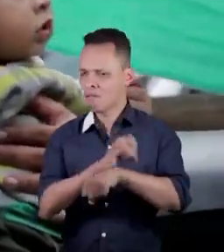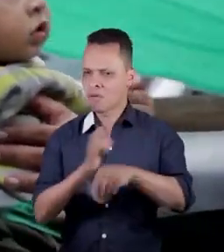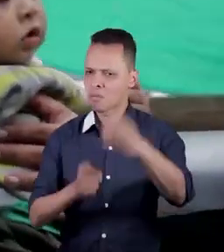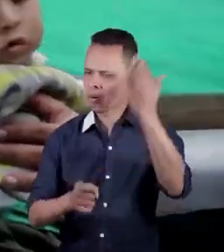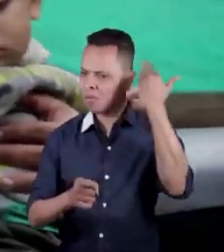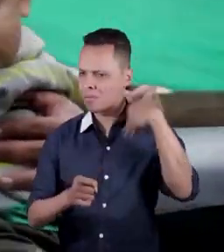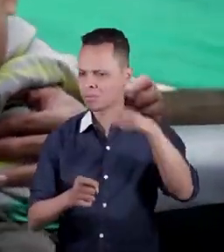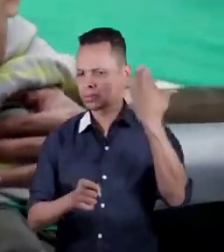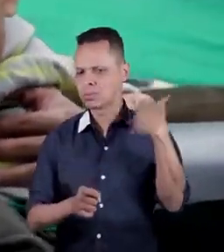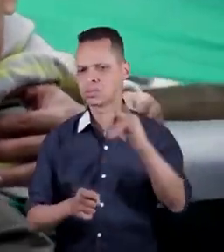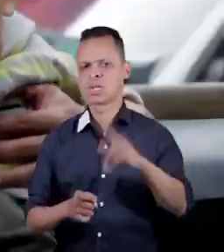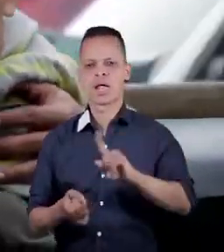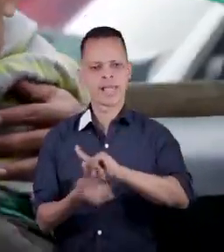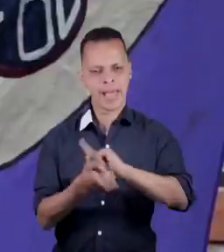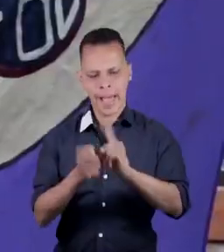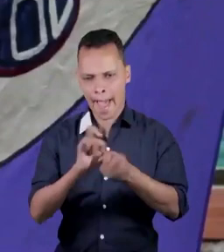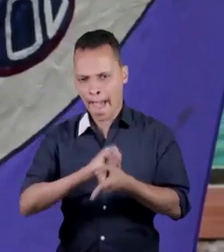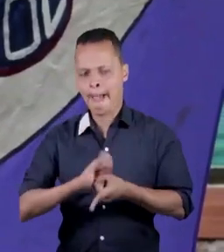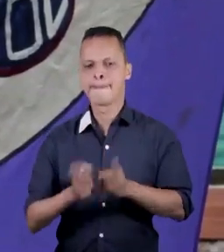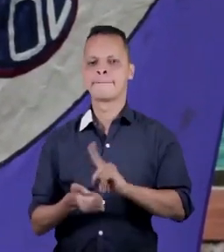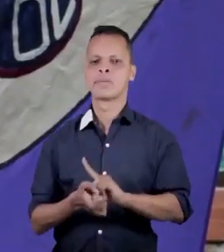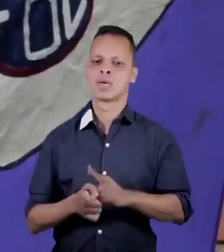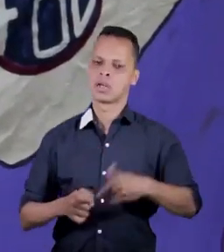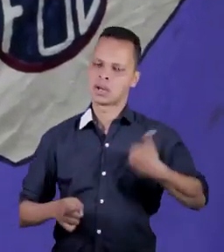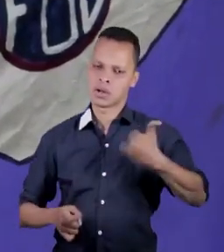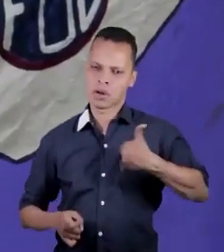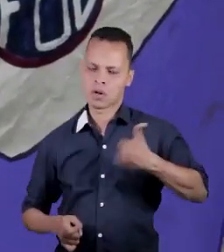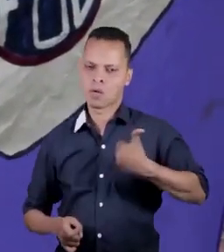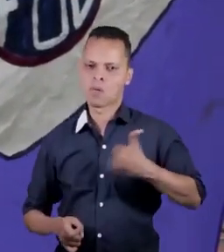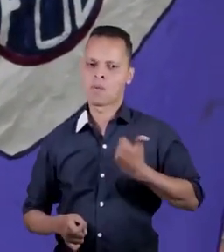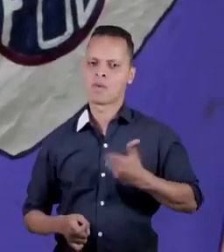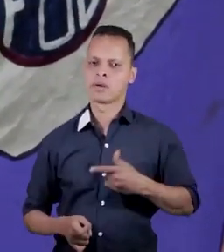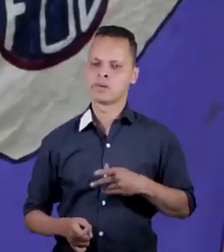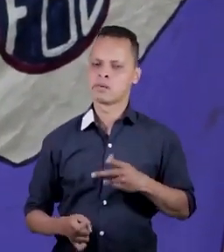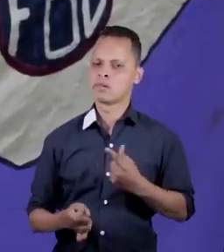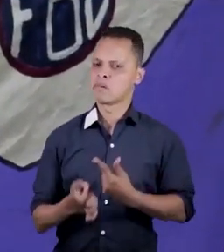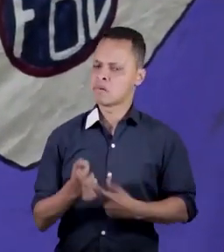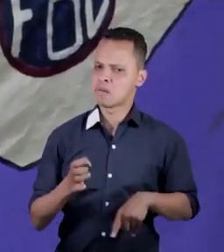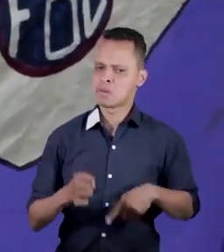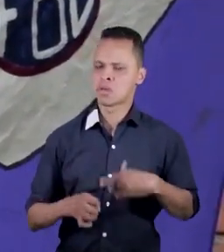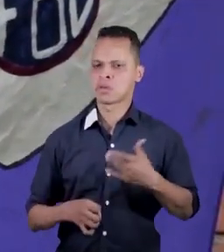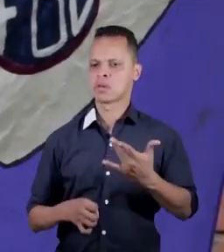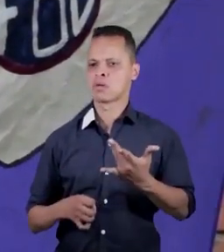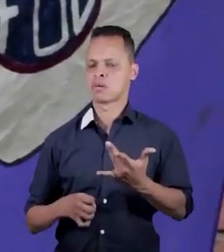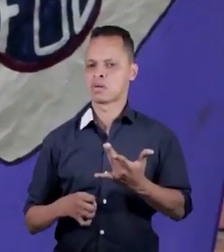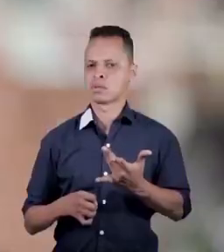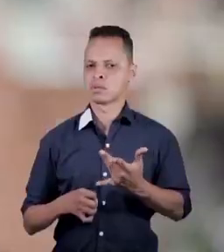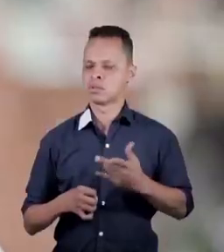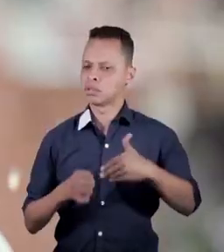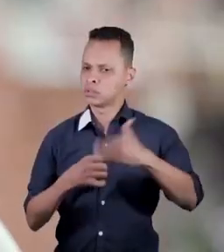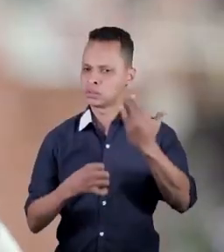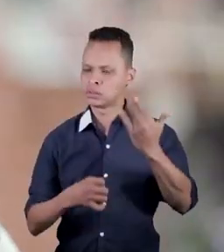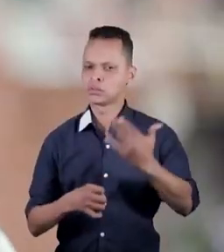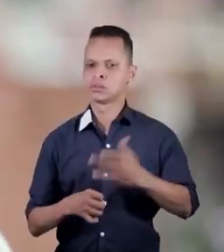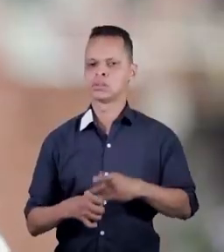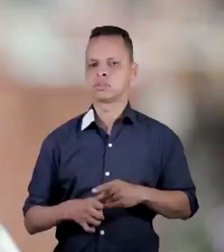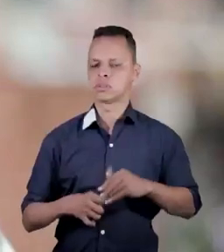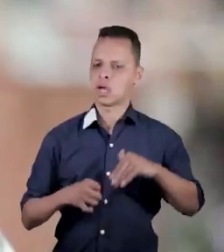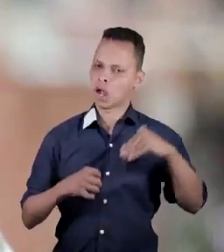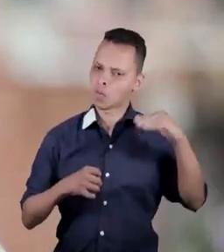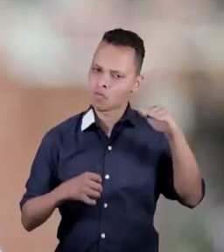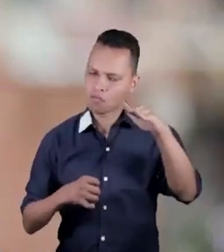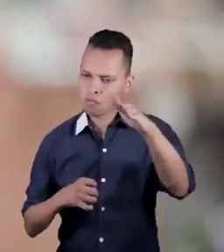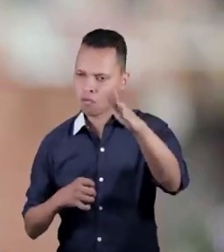hace unos años sino cambiar la perspectiva de los jóvenes que vayan a empezar por este con esta